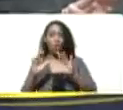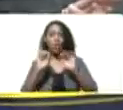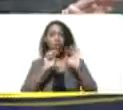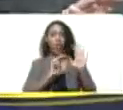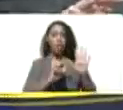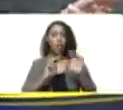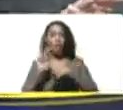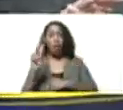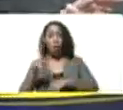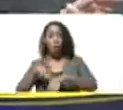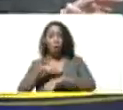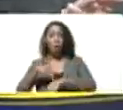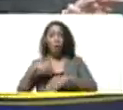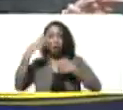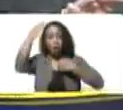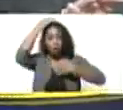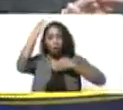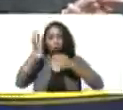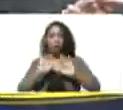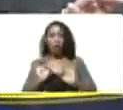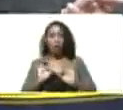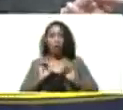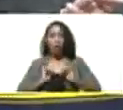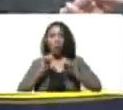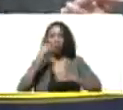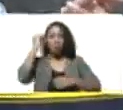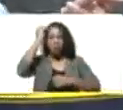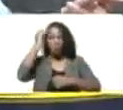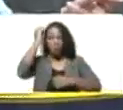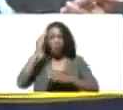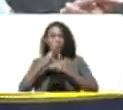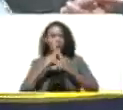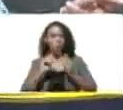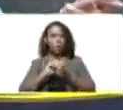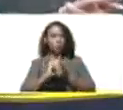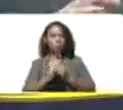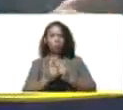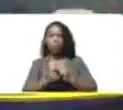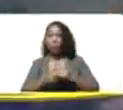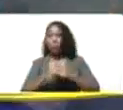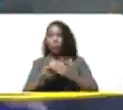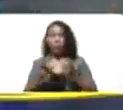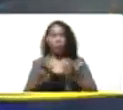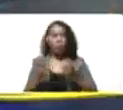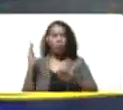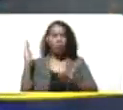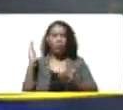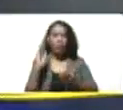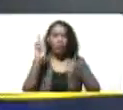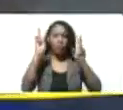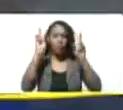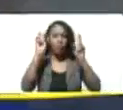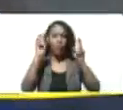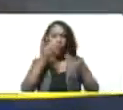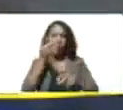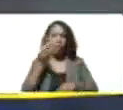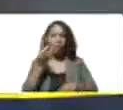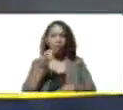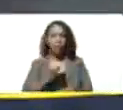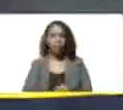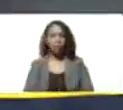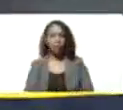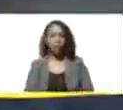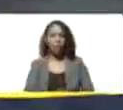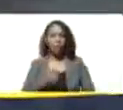sin bañarnos, comenzamos a pensar que todo había cambiado y que venía una nueva realidad.